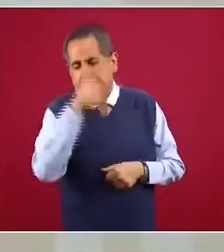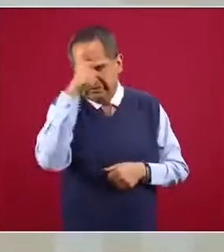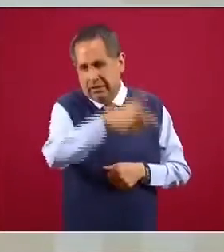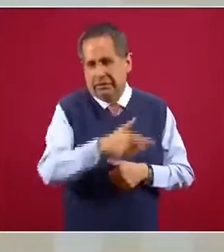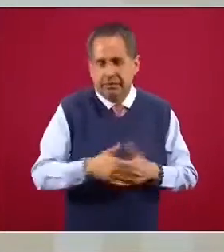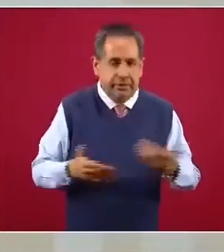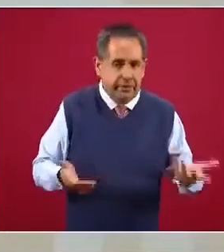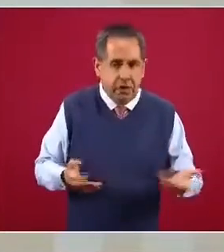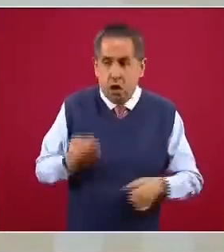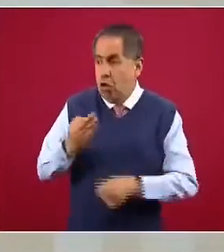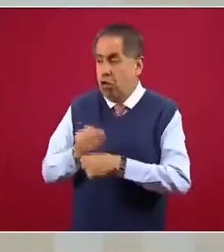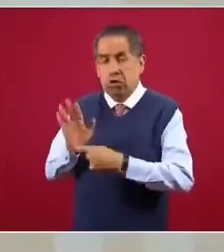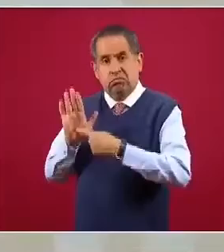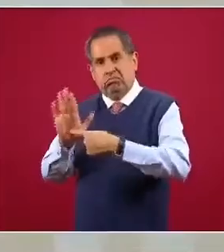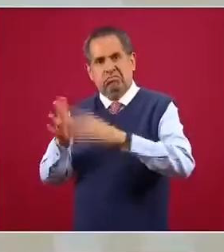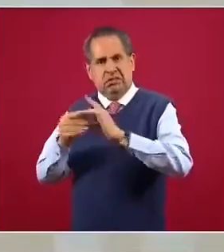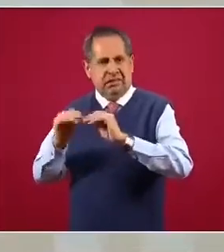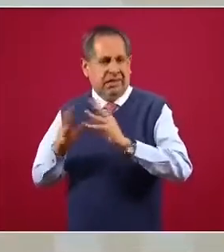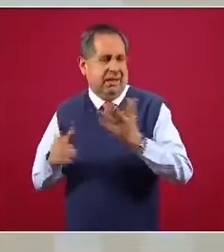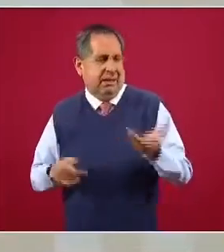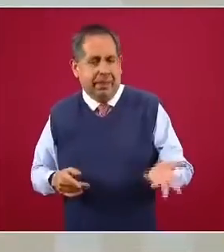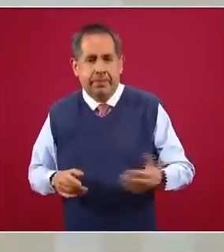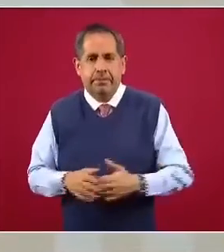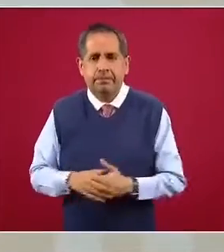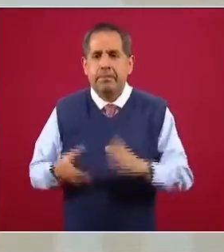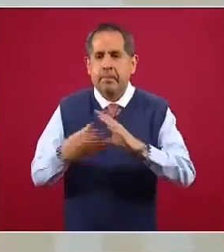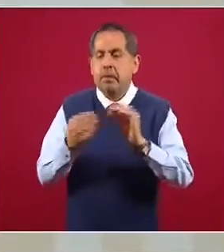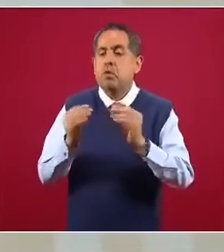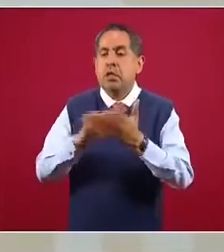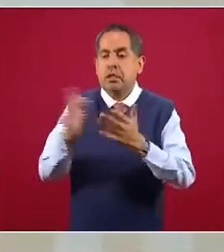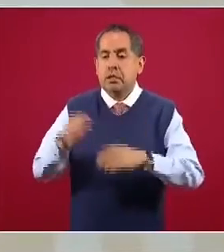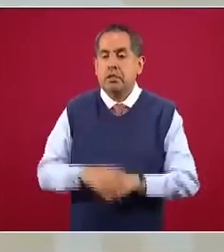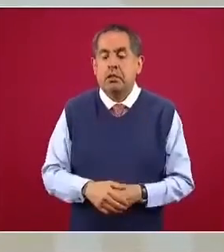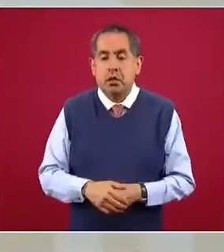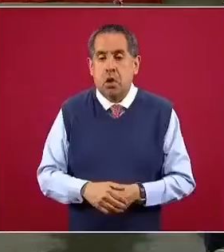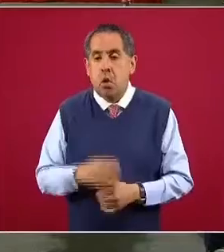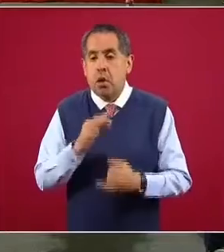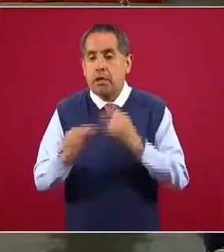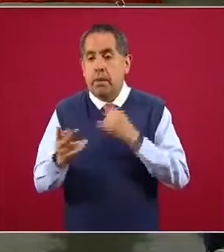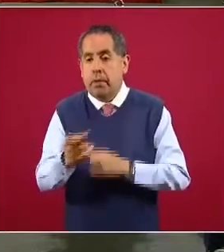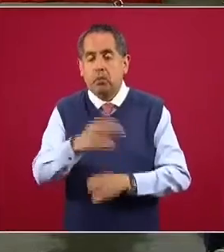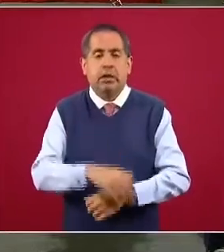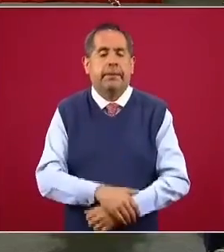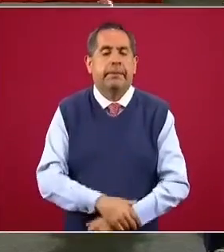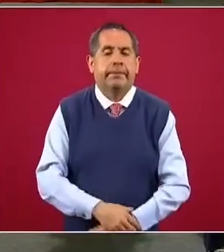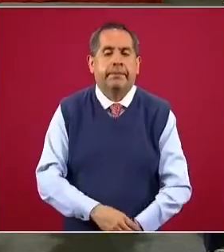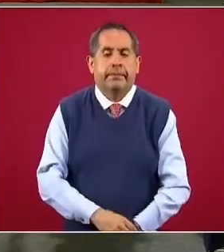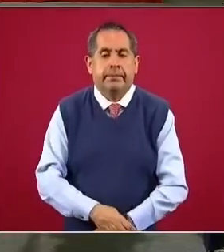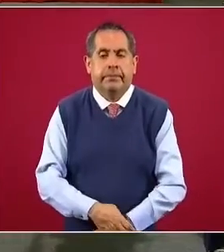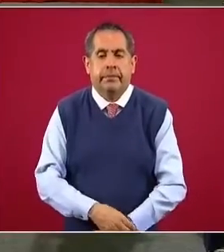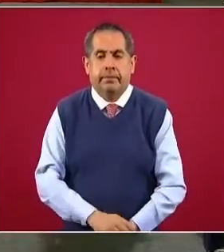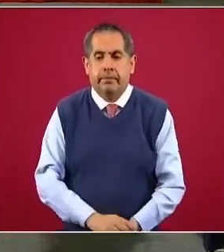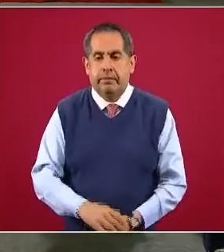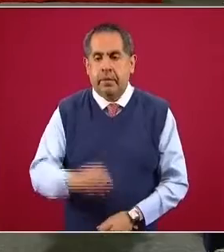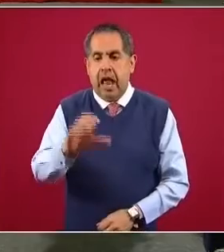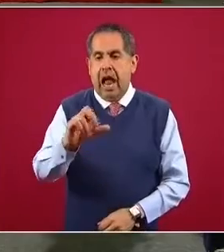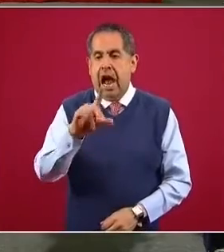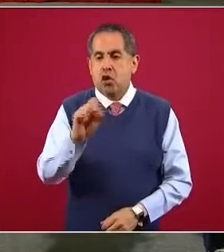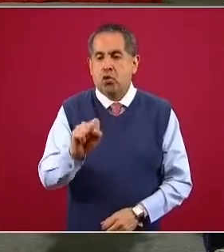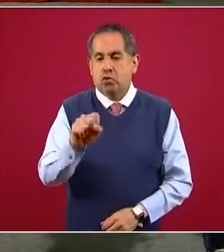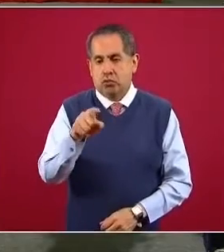experto pues lo vemos de manera clara. Muchas gracias. Nos queda espacio para una última pregunta. Carlos Guzmán